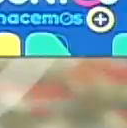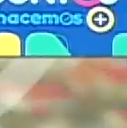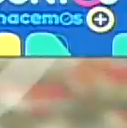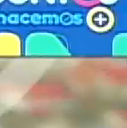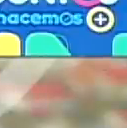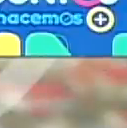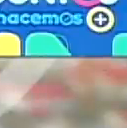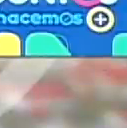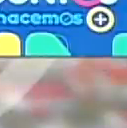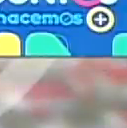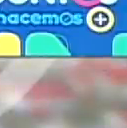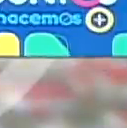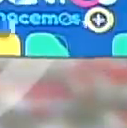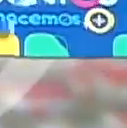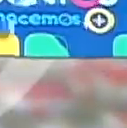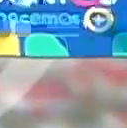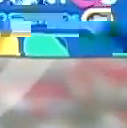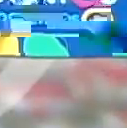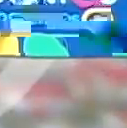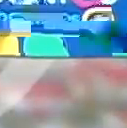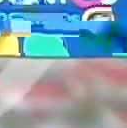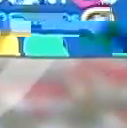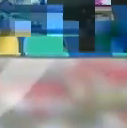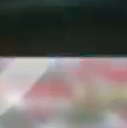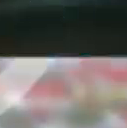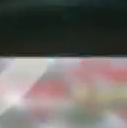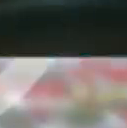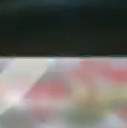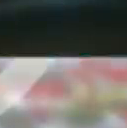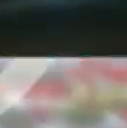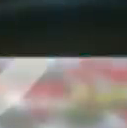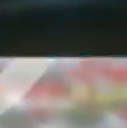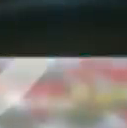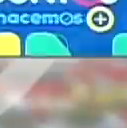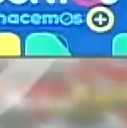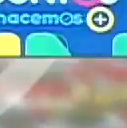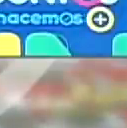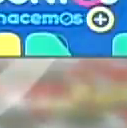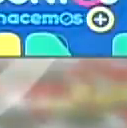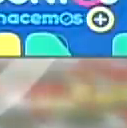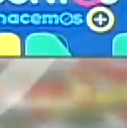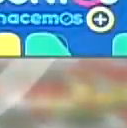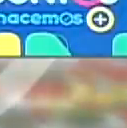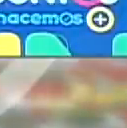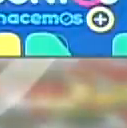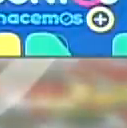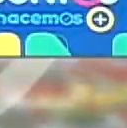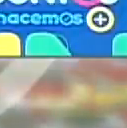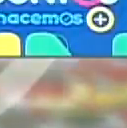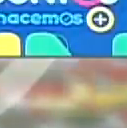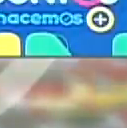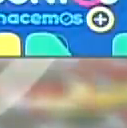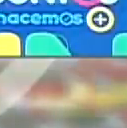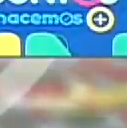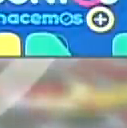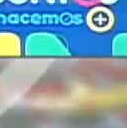Caracas. Tan fresca, donde está